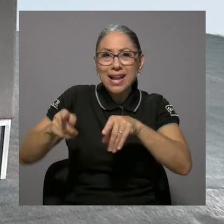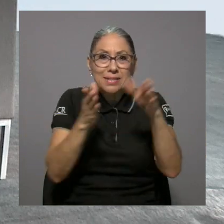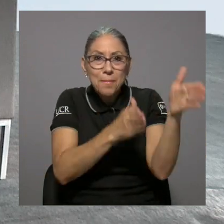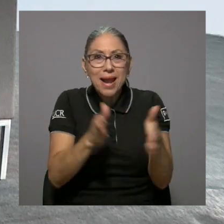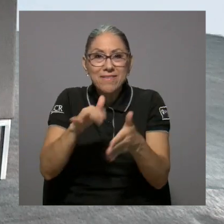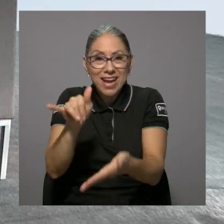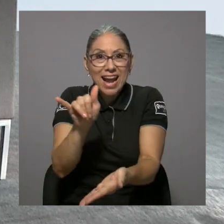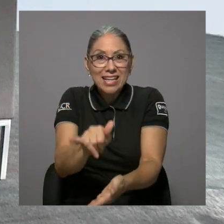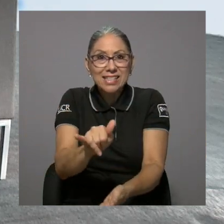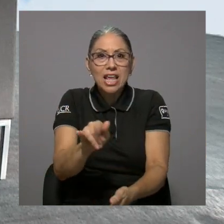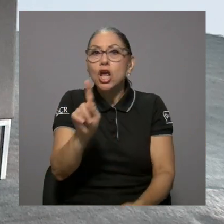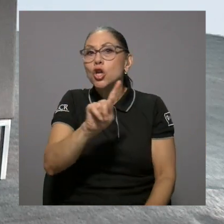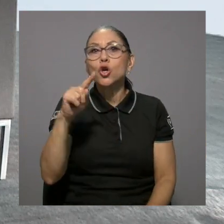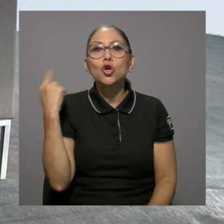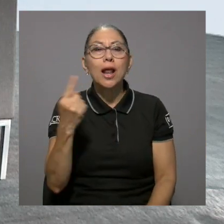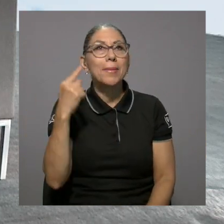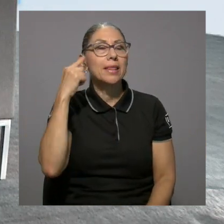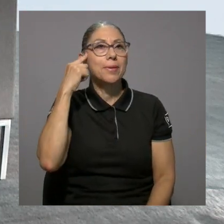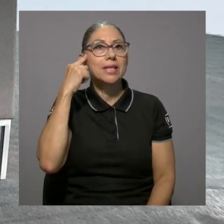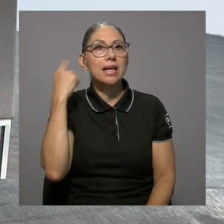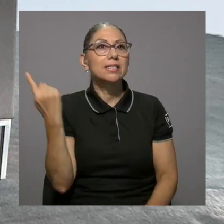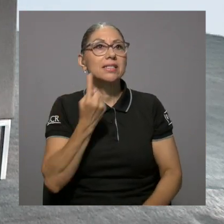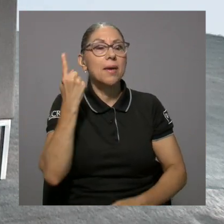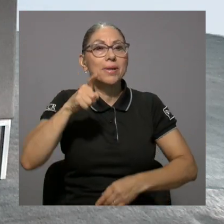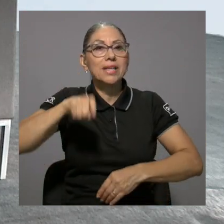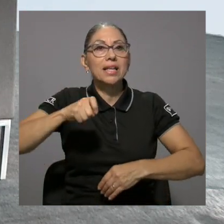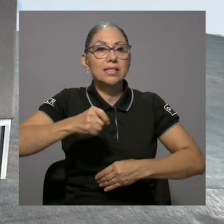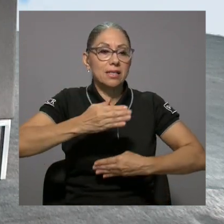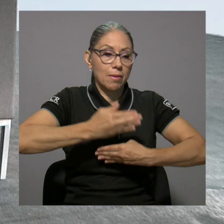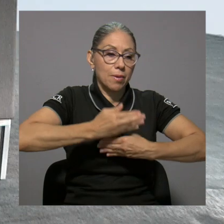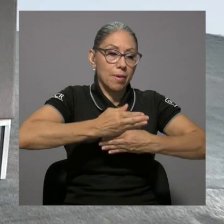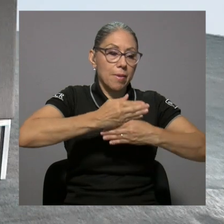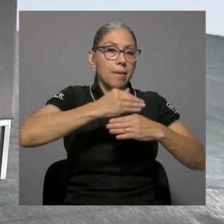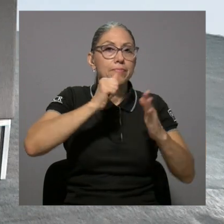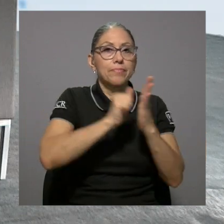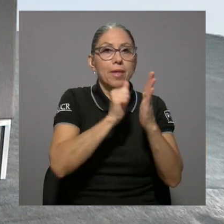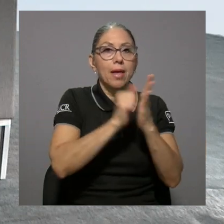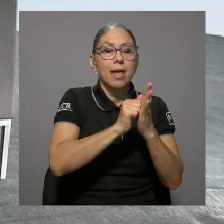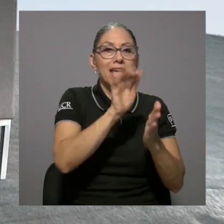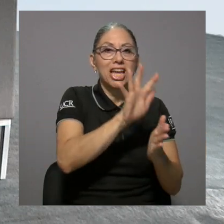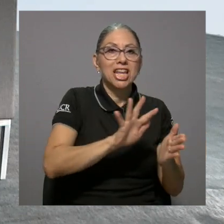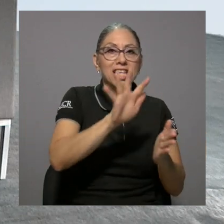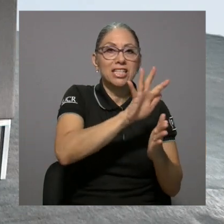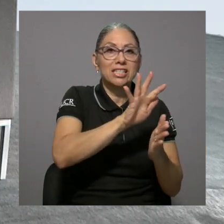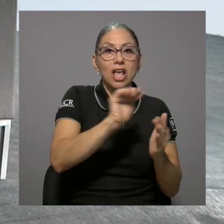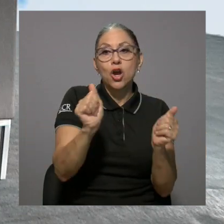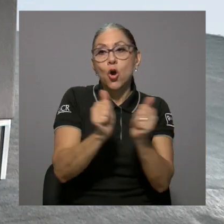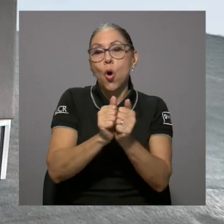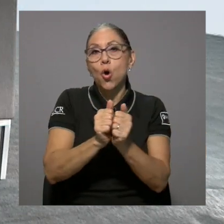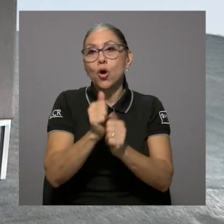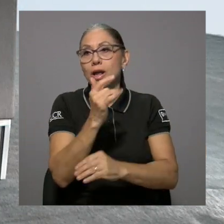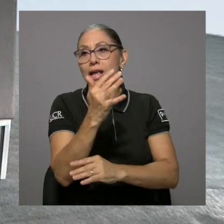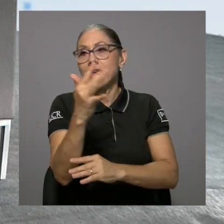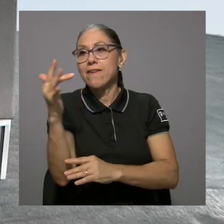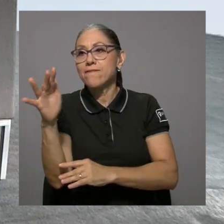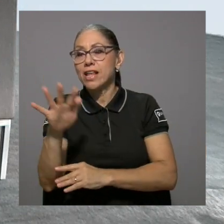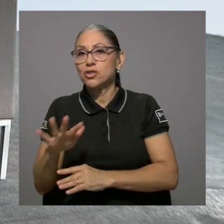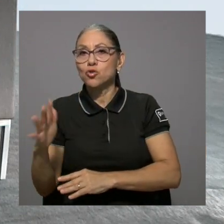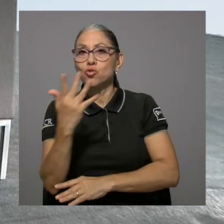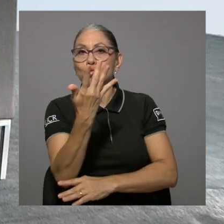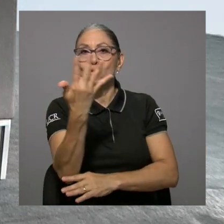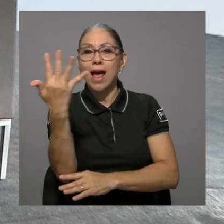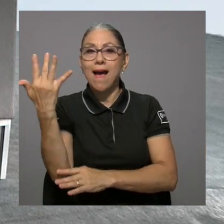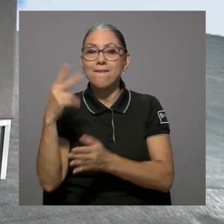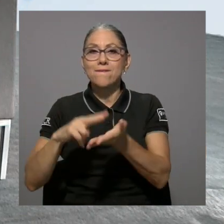esa perspectiva, y no que siempre se necesita la infraestructura gris y la infraestructura verde secundaria. Entonces, pues